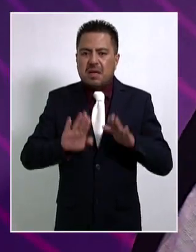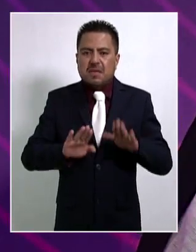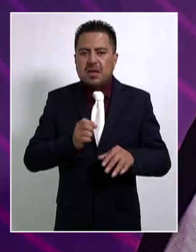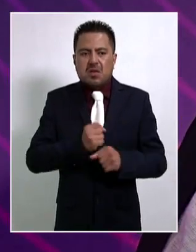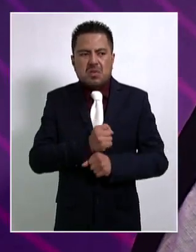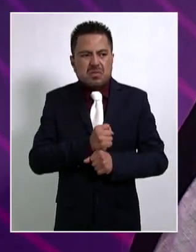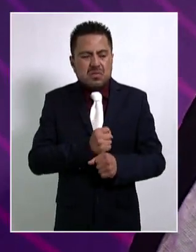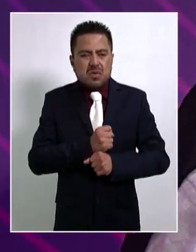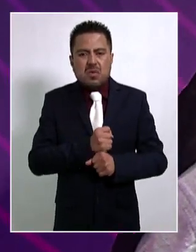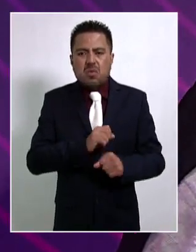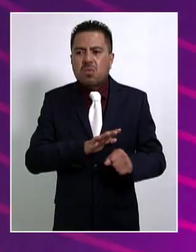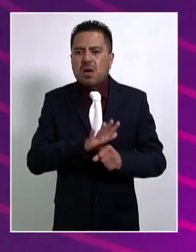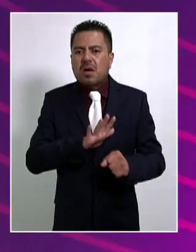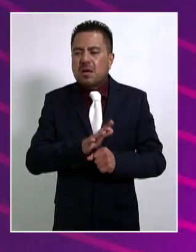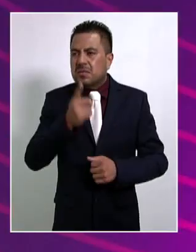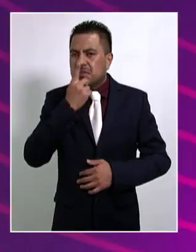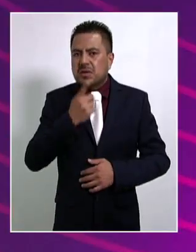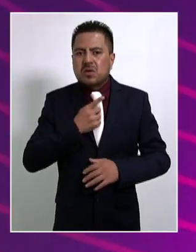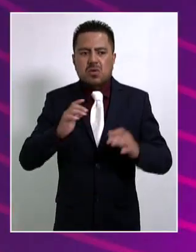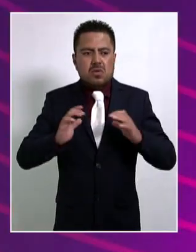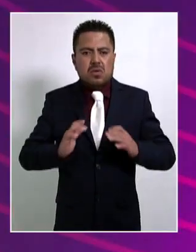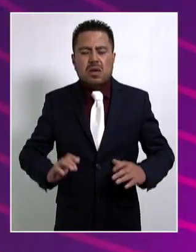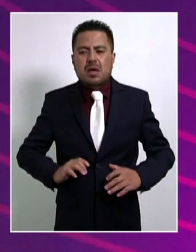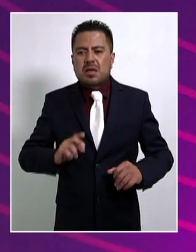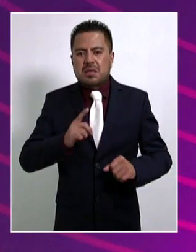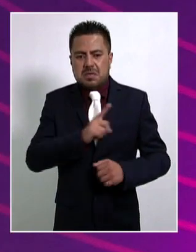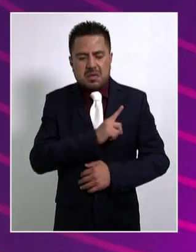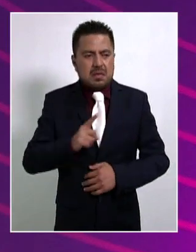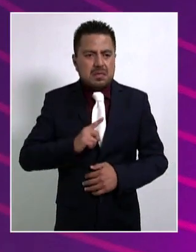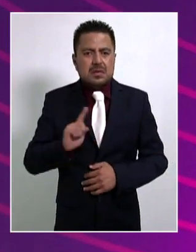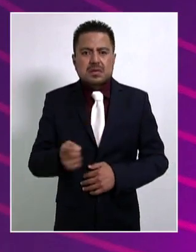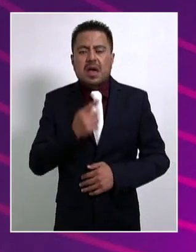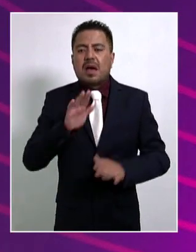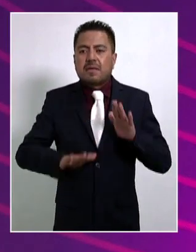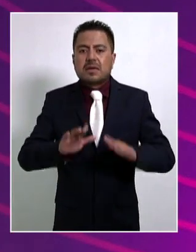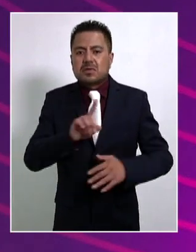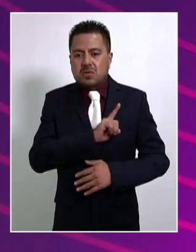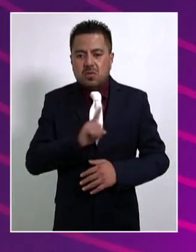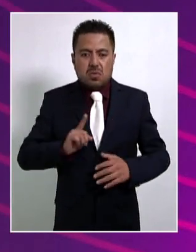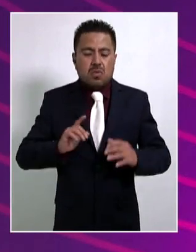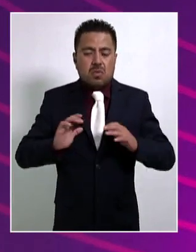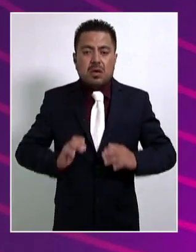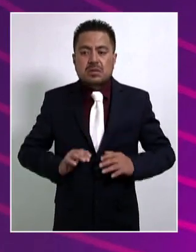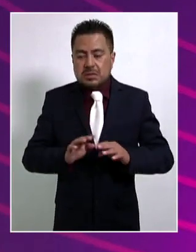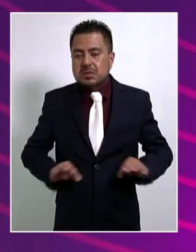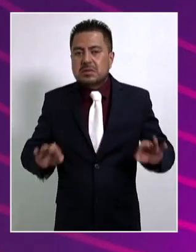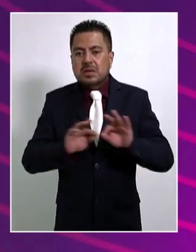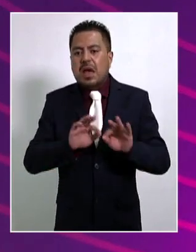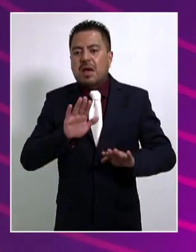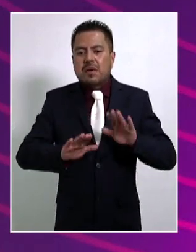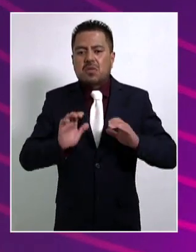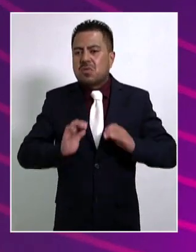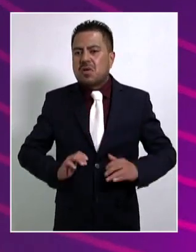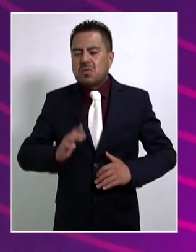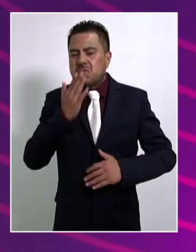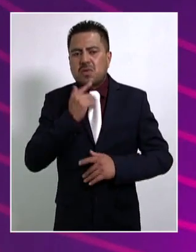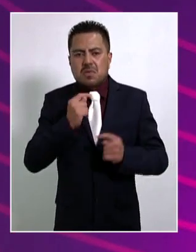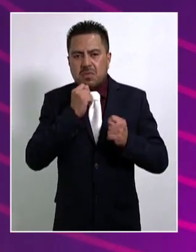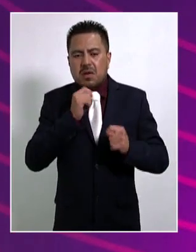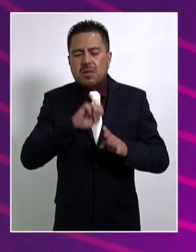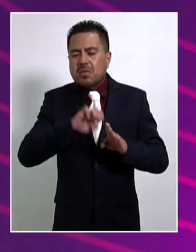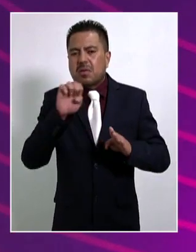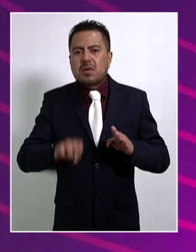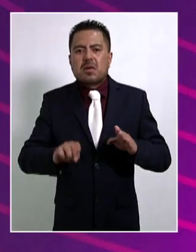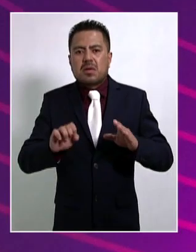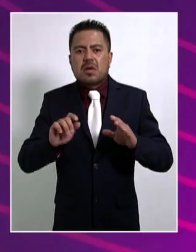la cual nos dicen que el cuerpo debe de ser, porque hay cuerpos que sí importan y hay cuerpos que no. Por ejemplo, las personas